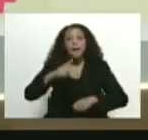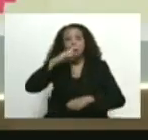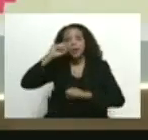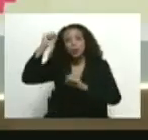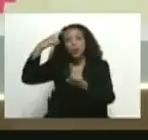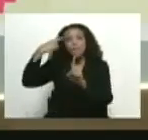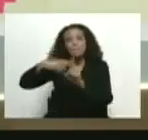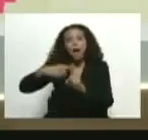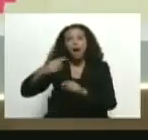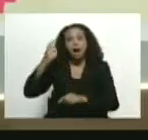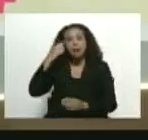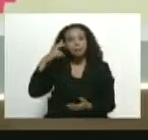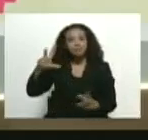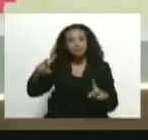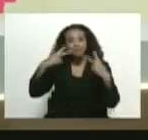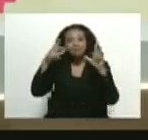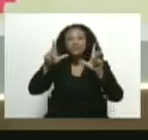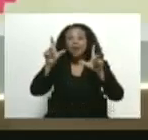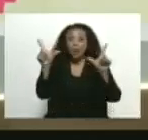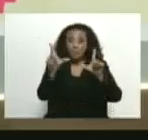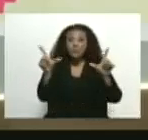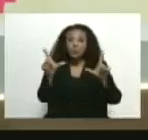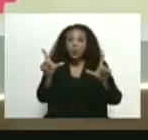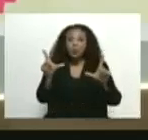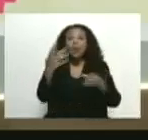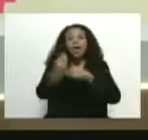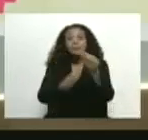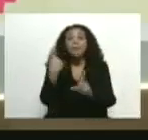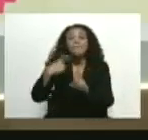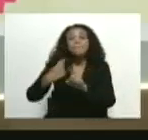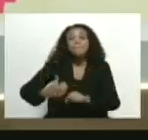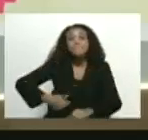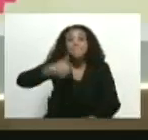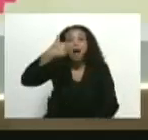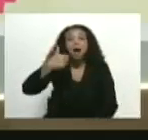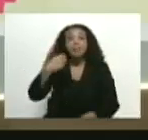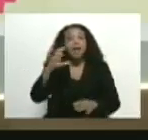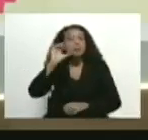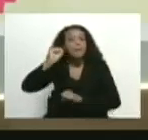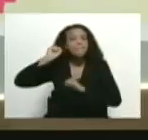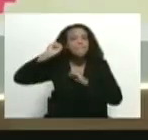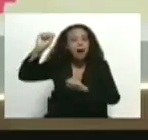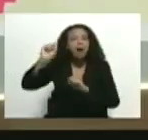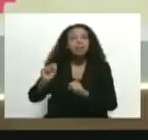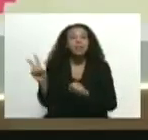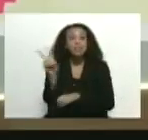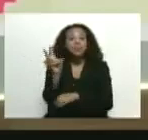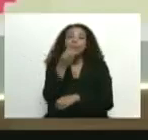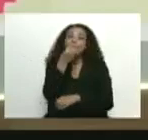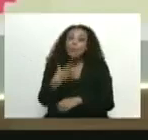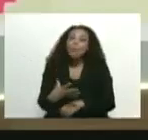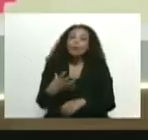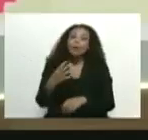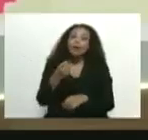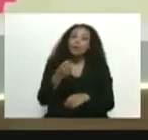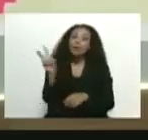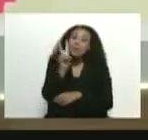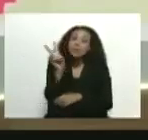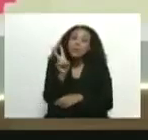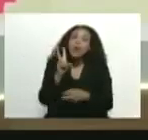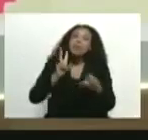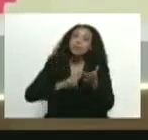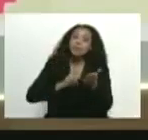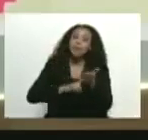Más. El programa del hacer más, del hacer patria, de la Venezuela buena, de la Venezuela de la